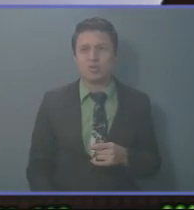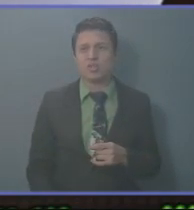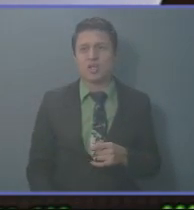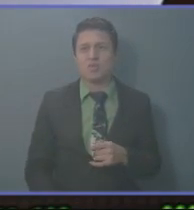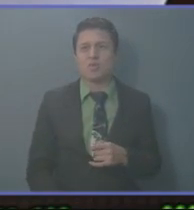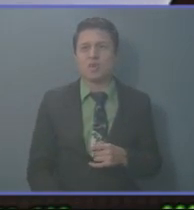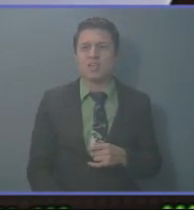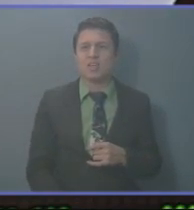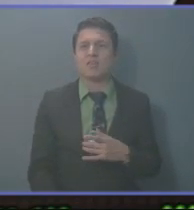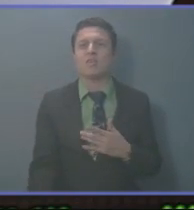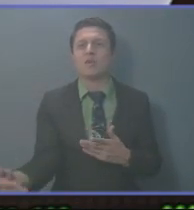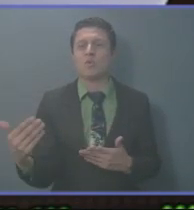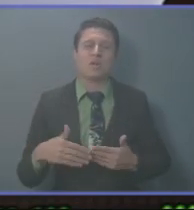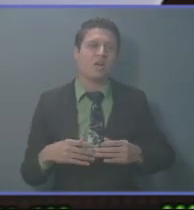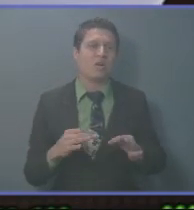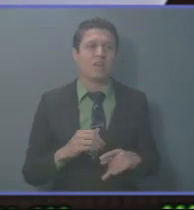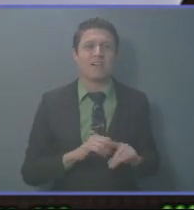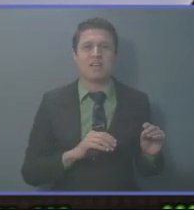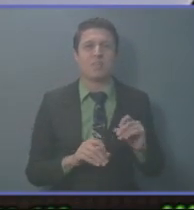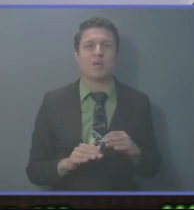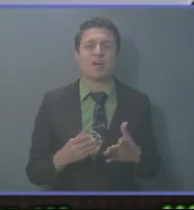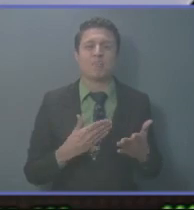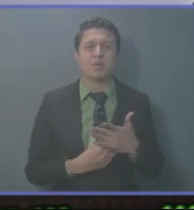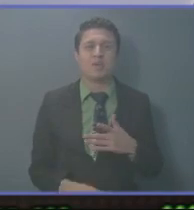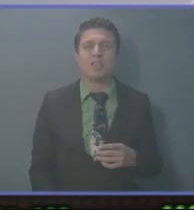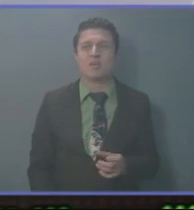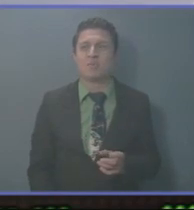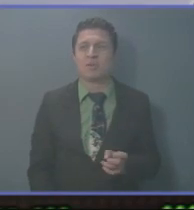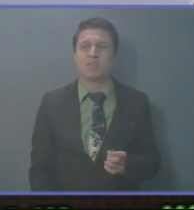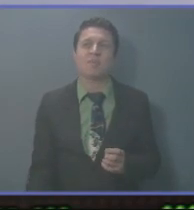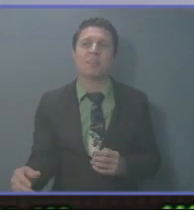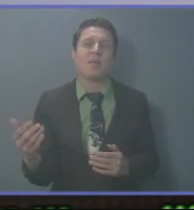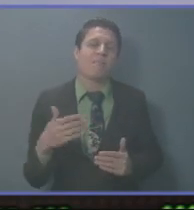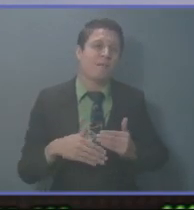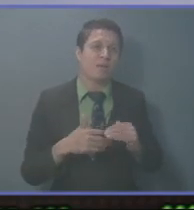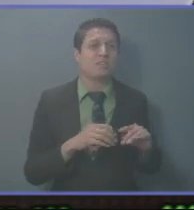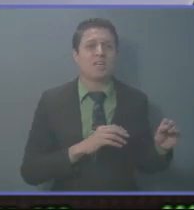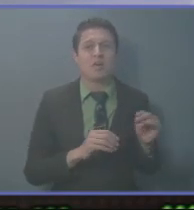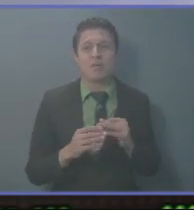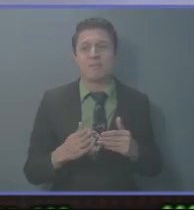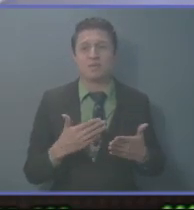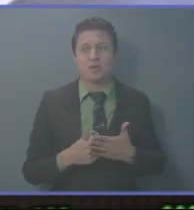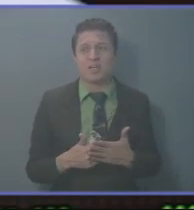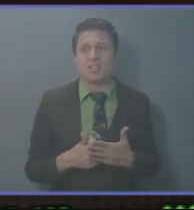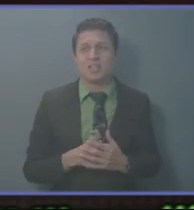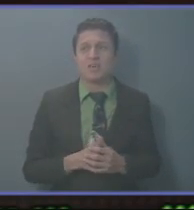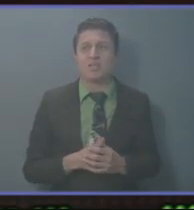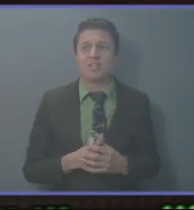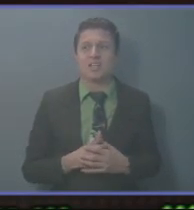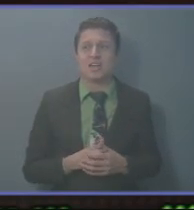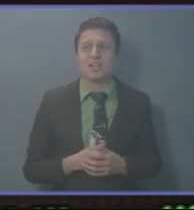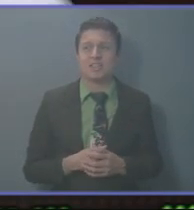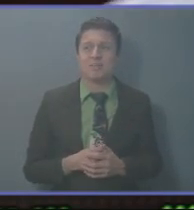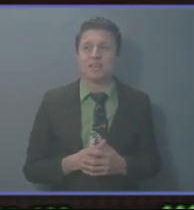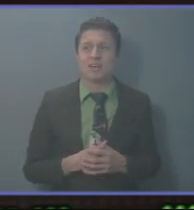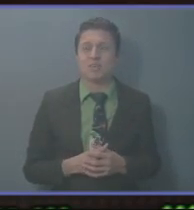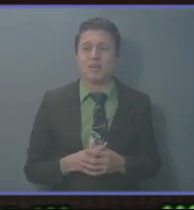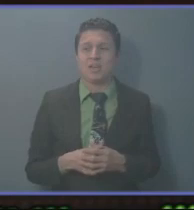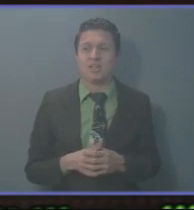mientras que para el banco hipotecario la restricción es del 5%, lo cual es una diferencia